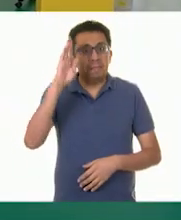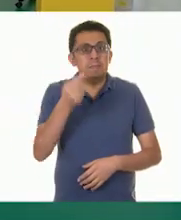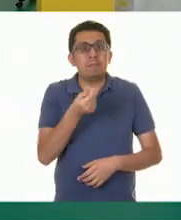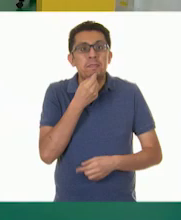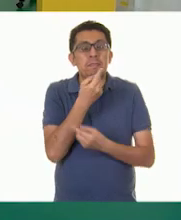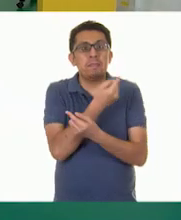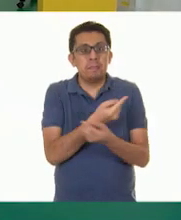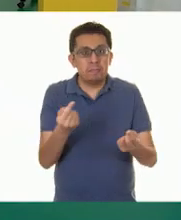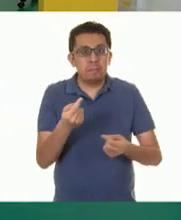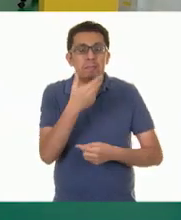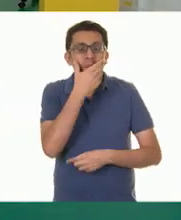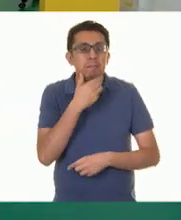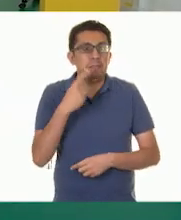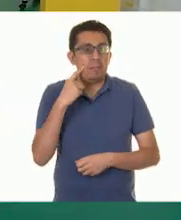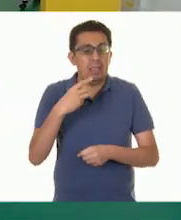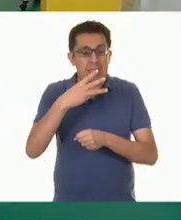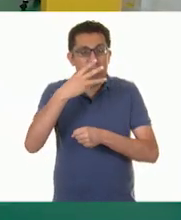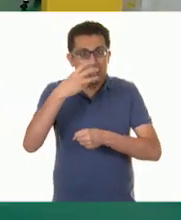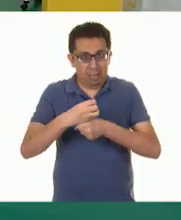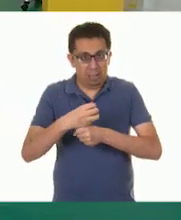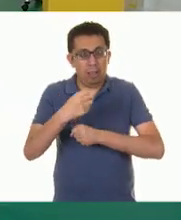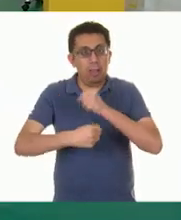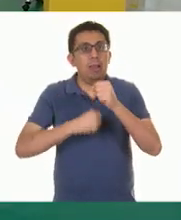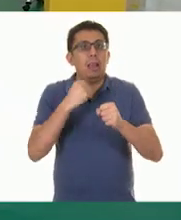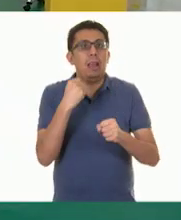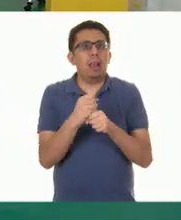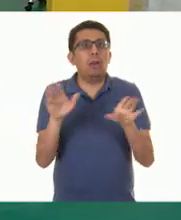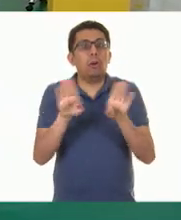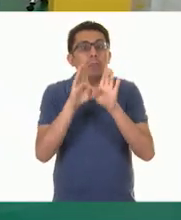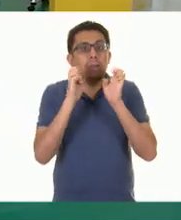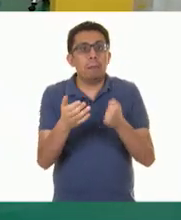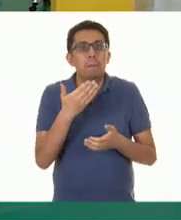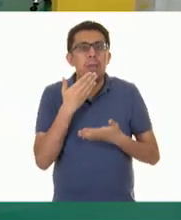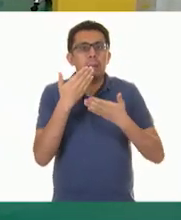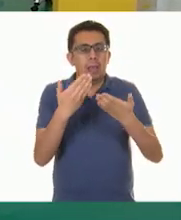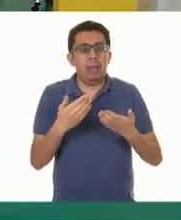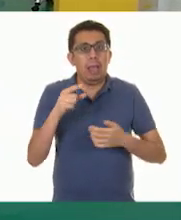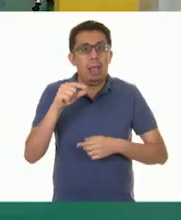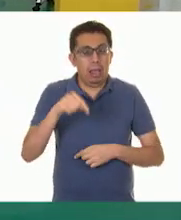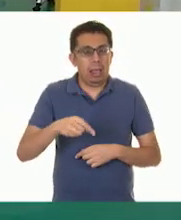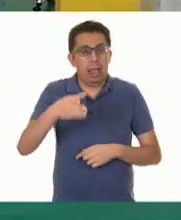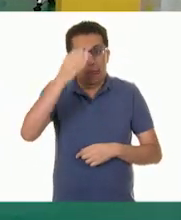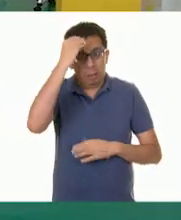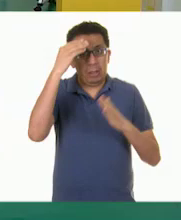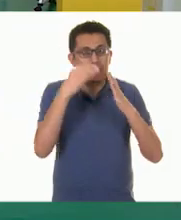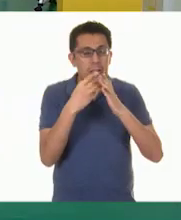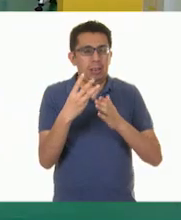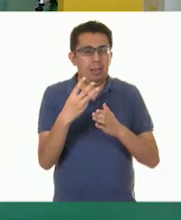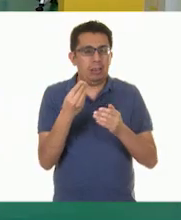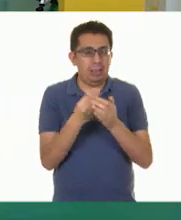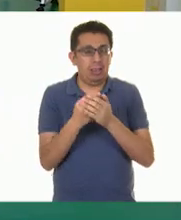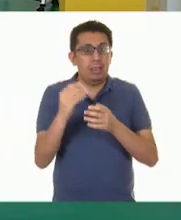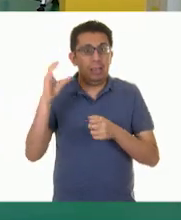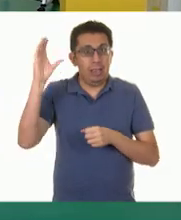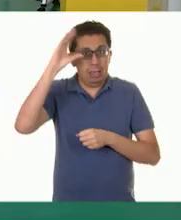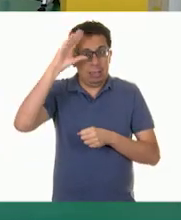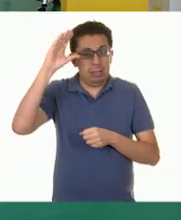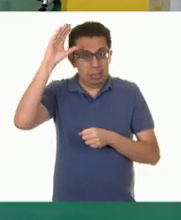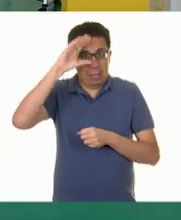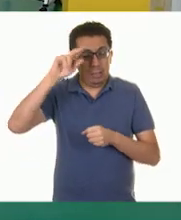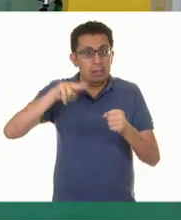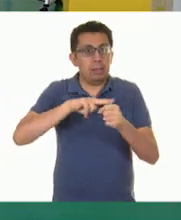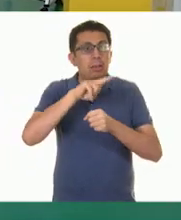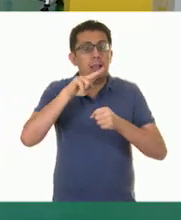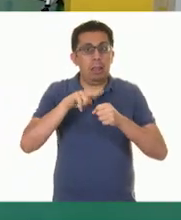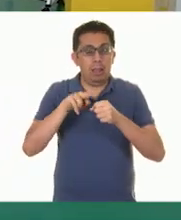de tercero de primaria, ¿cómo están? Les doy la bienvenida a Aprende en Casa 3 a la clase de Ciencias Naturales con el profe Ezequiel, que me dijo